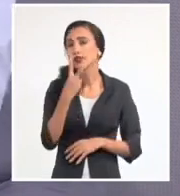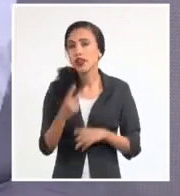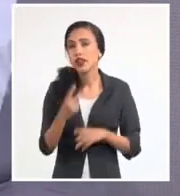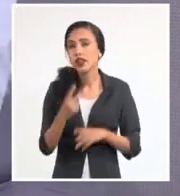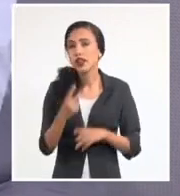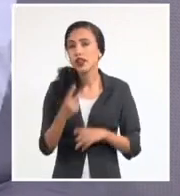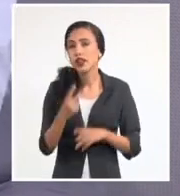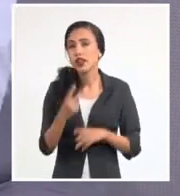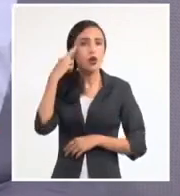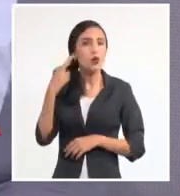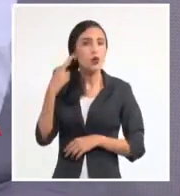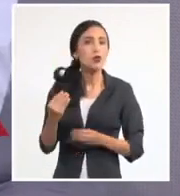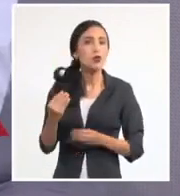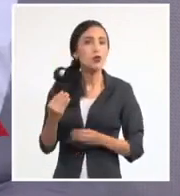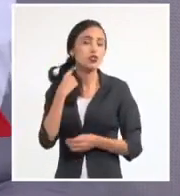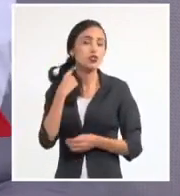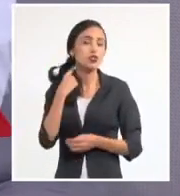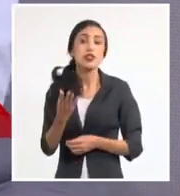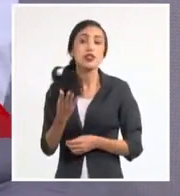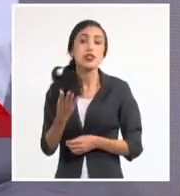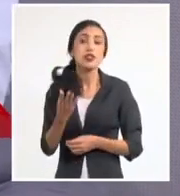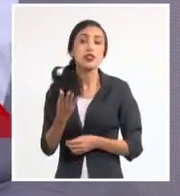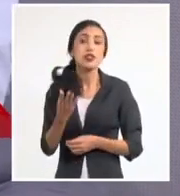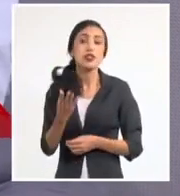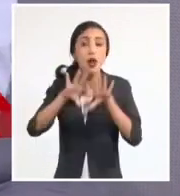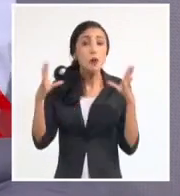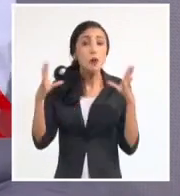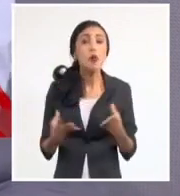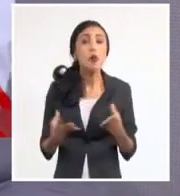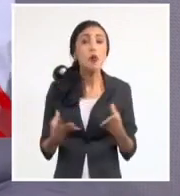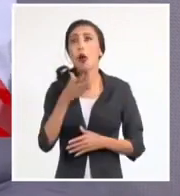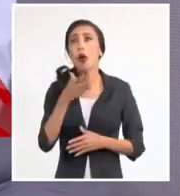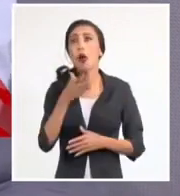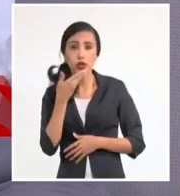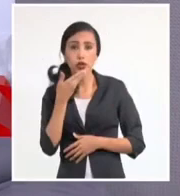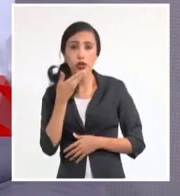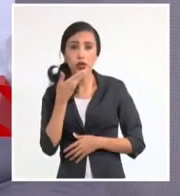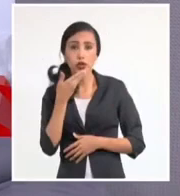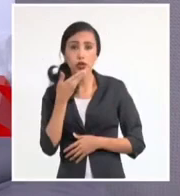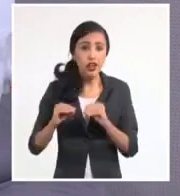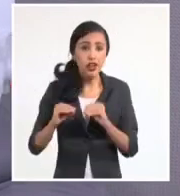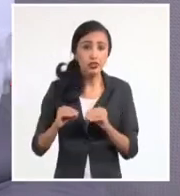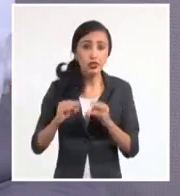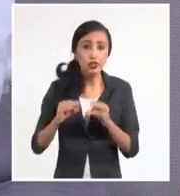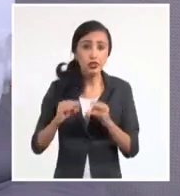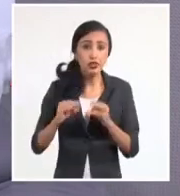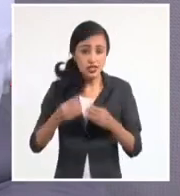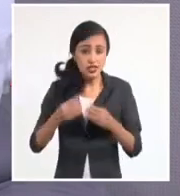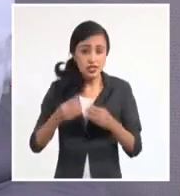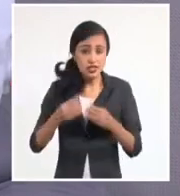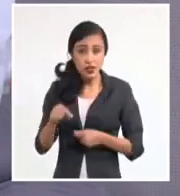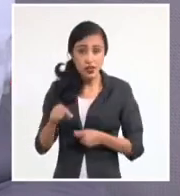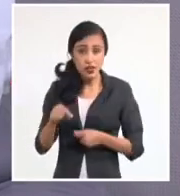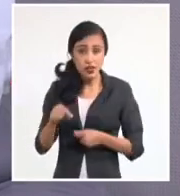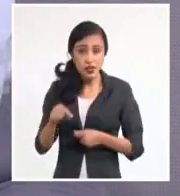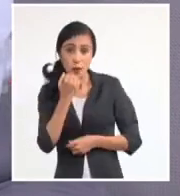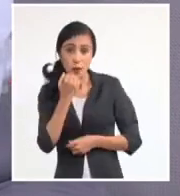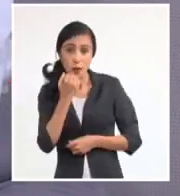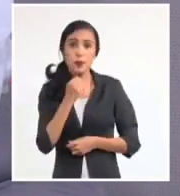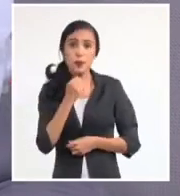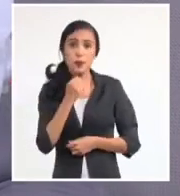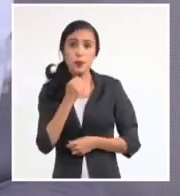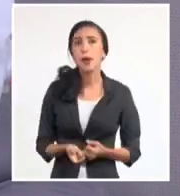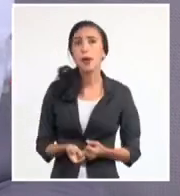años que él decía que el mundo no es nada poético, hablando de cifras y de desafíos que estamos mirando ahora más acrecentados, como el tema del